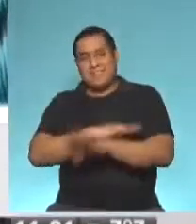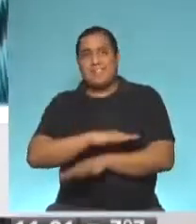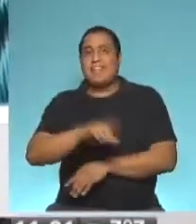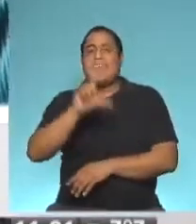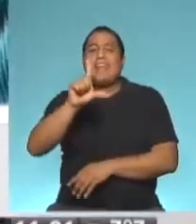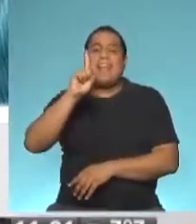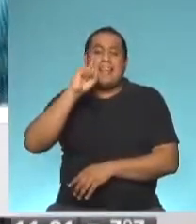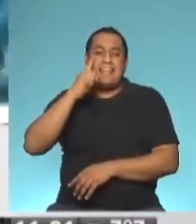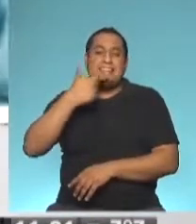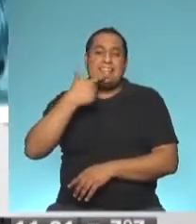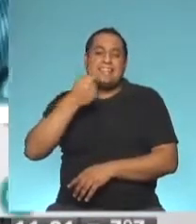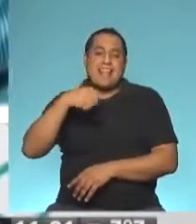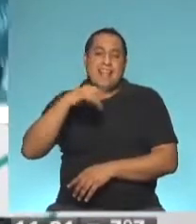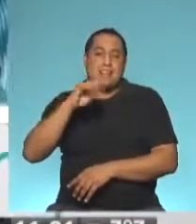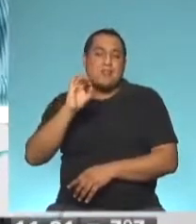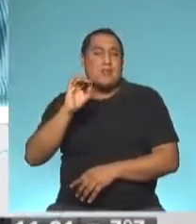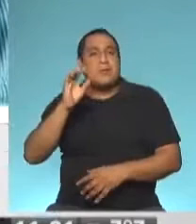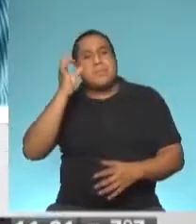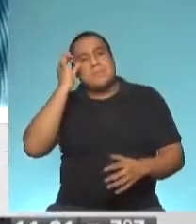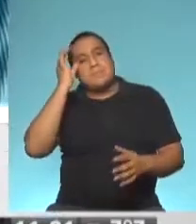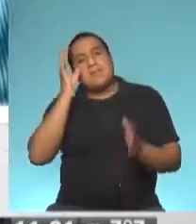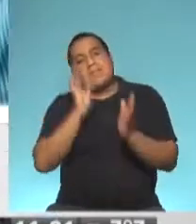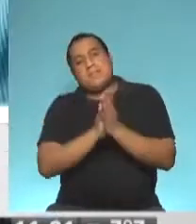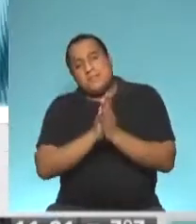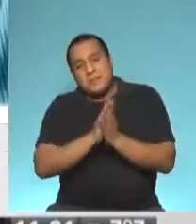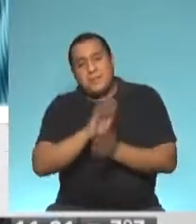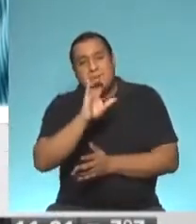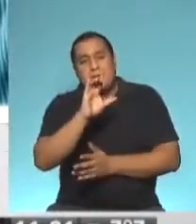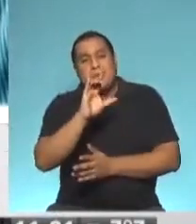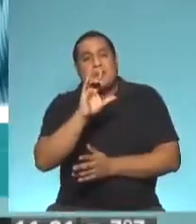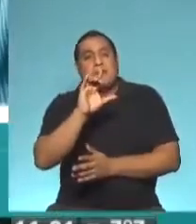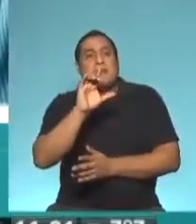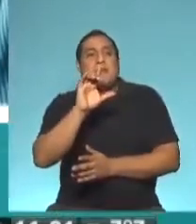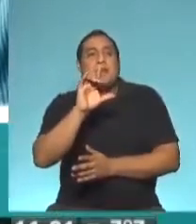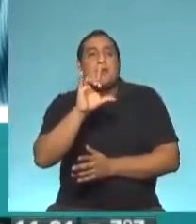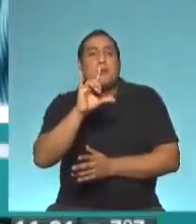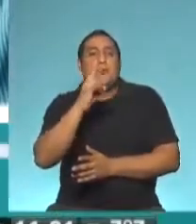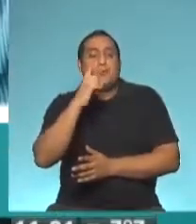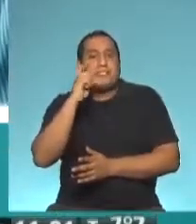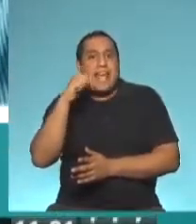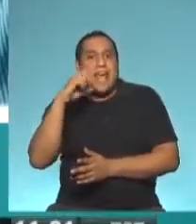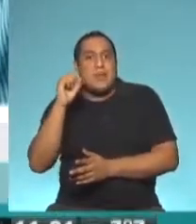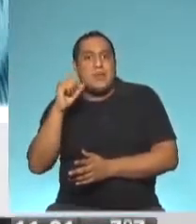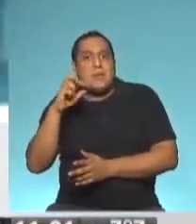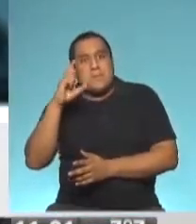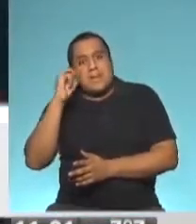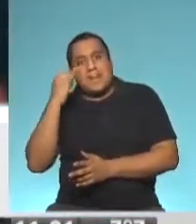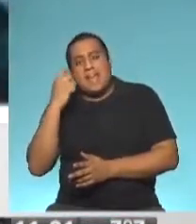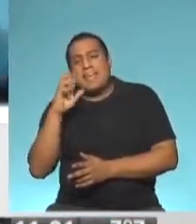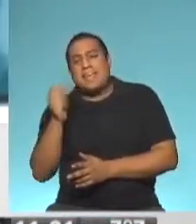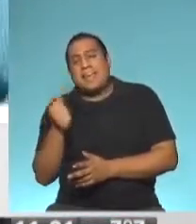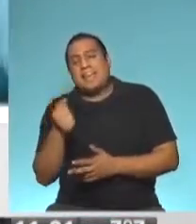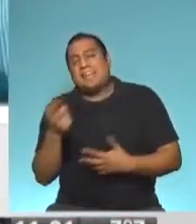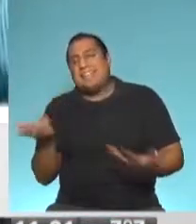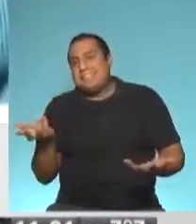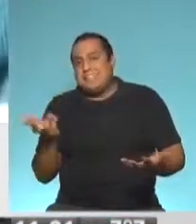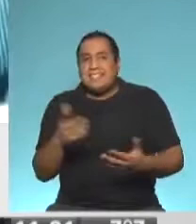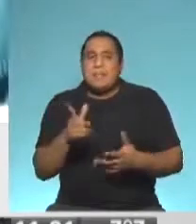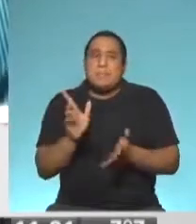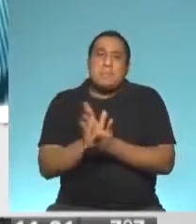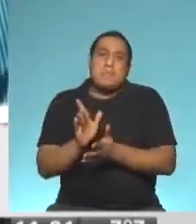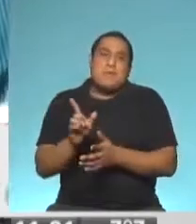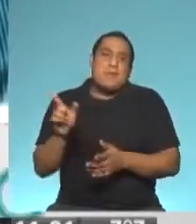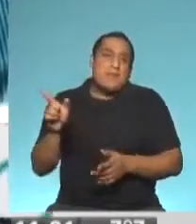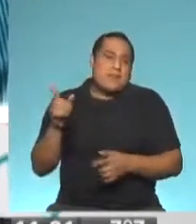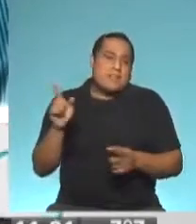es Cuídate el nombre. Lisandro. Luciano Pereira, Bueno, te ¿cómo estás? dije, por Dios, es Lisandro. Bueno, bien, es para Puedo ponerlo sacar con... la guitarra. Dale.